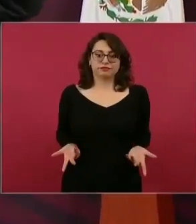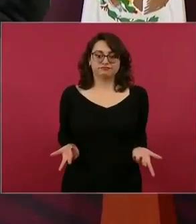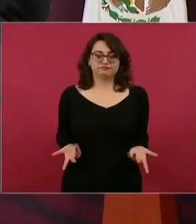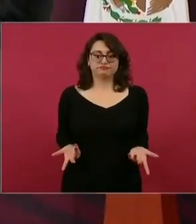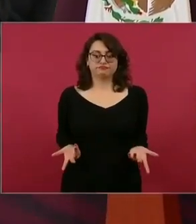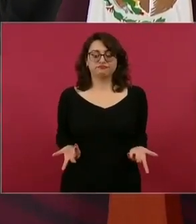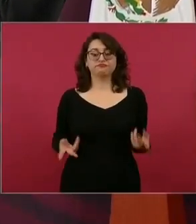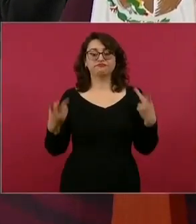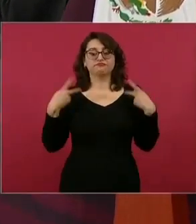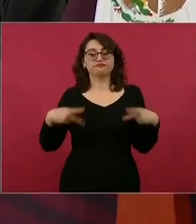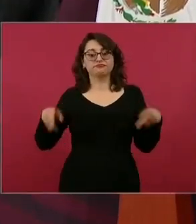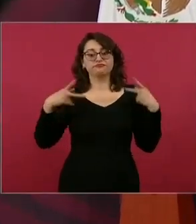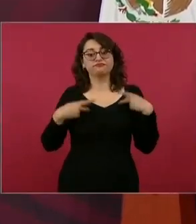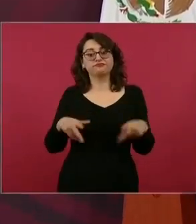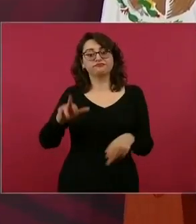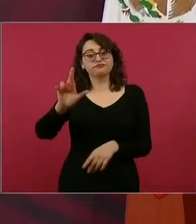Gente,